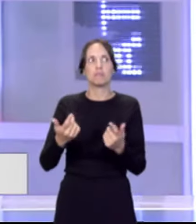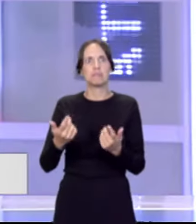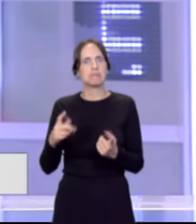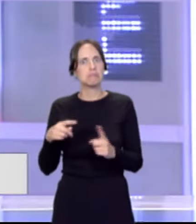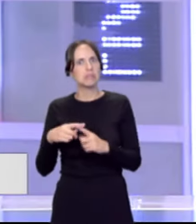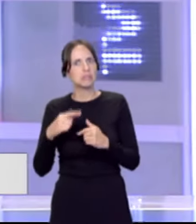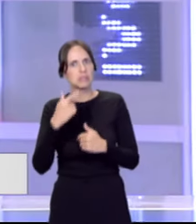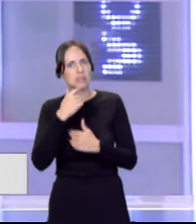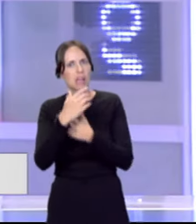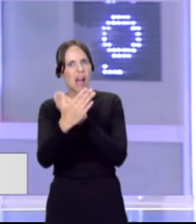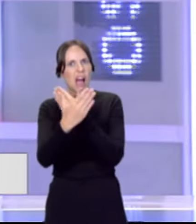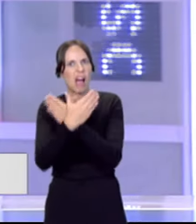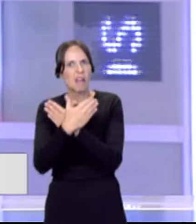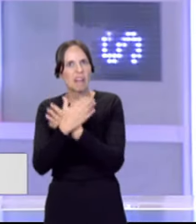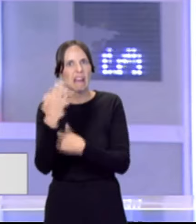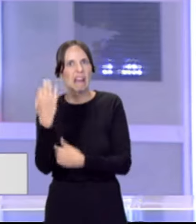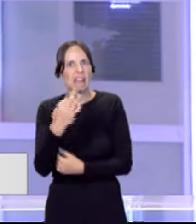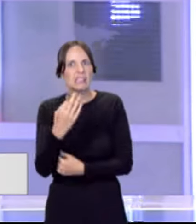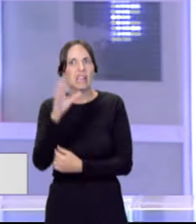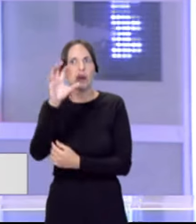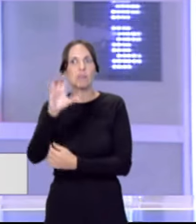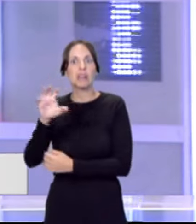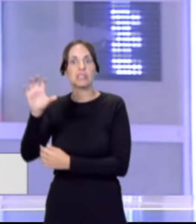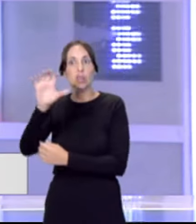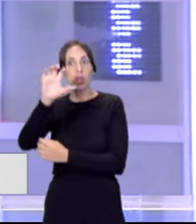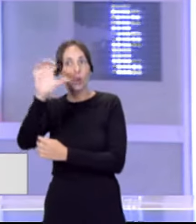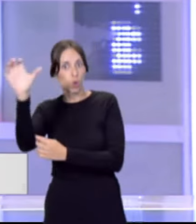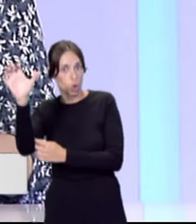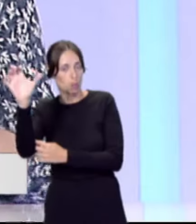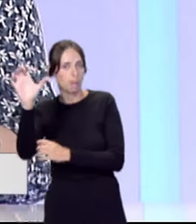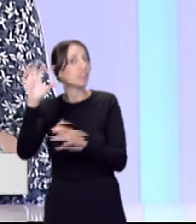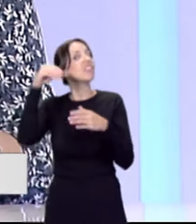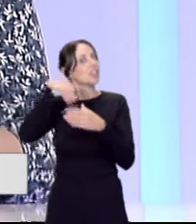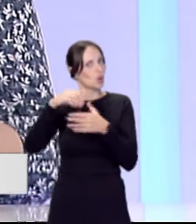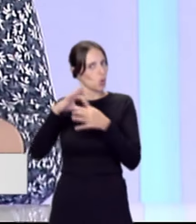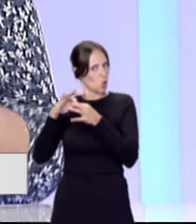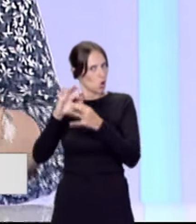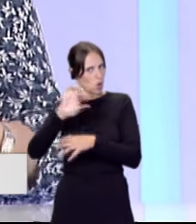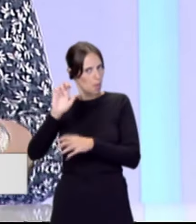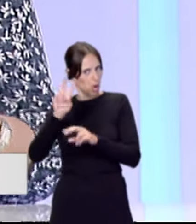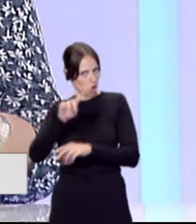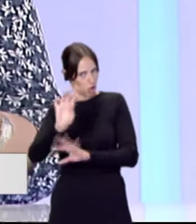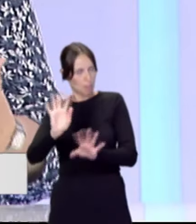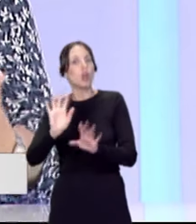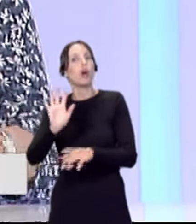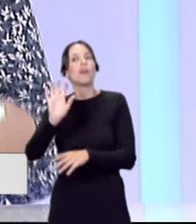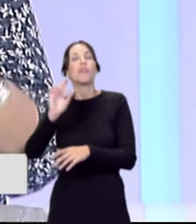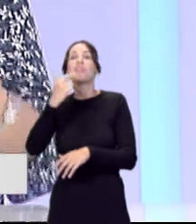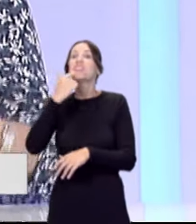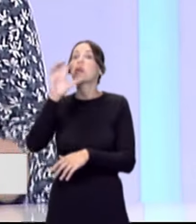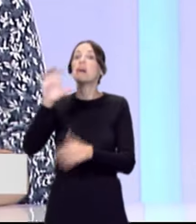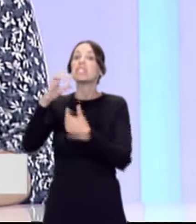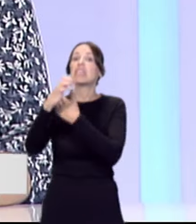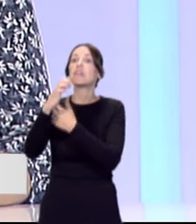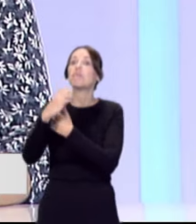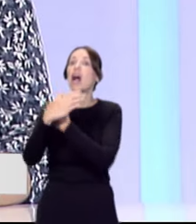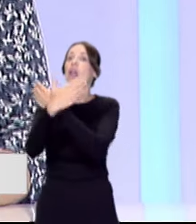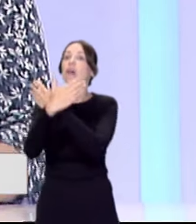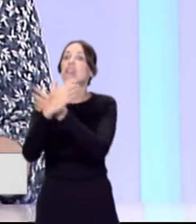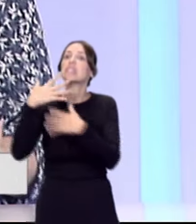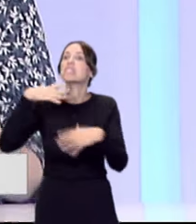uno de los 22 países de Europa, que no es de la Unión Europea, que bueno, que así como que transmite